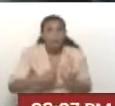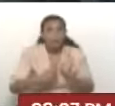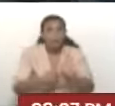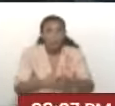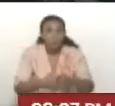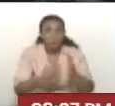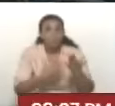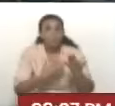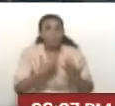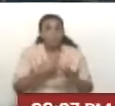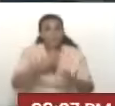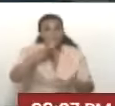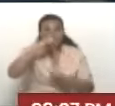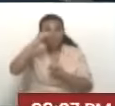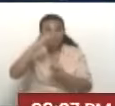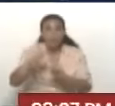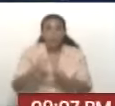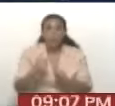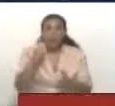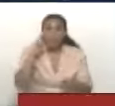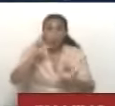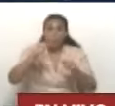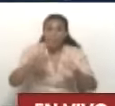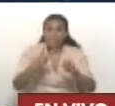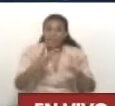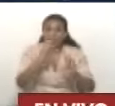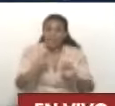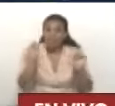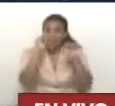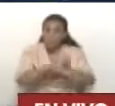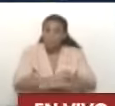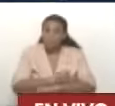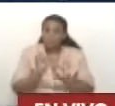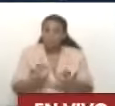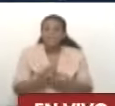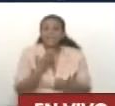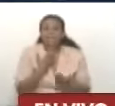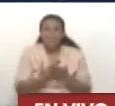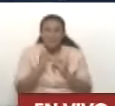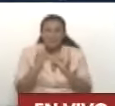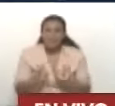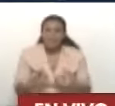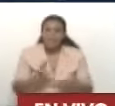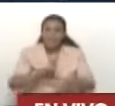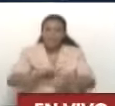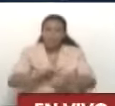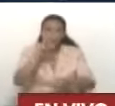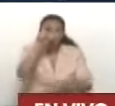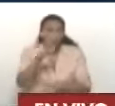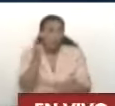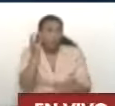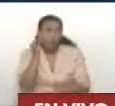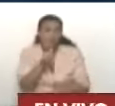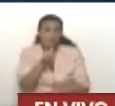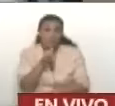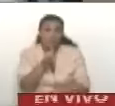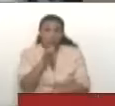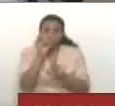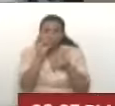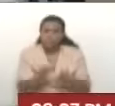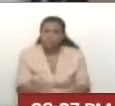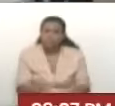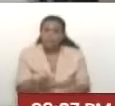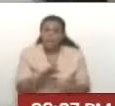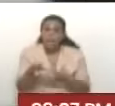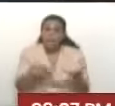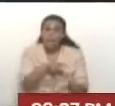programa más puntual de la televisión venezolana. Y, bueno, darle gracias a la doctora que reportó de manera oportuna al Poder Popular, que